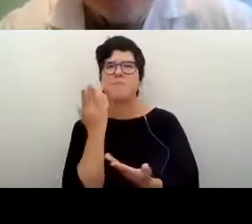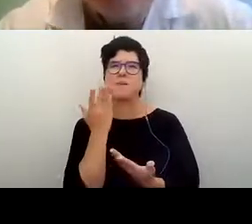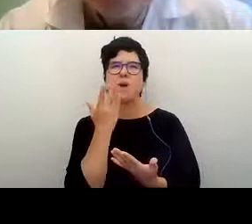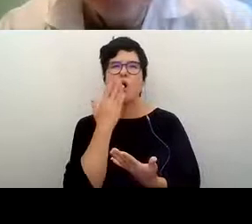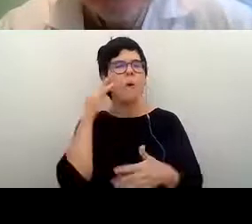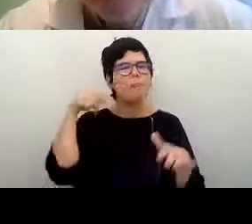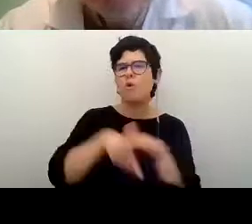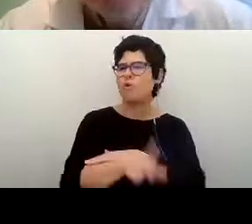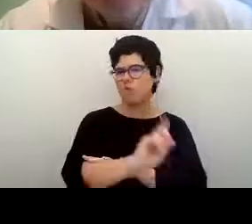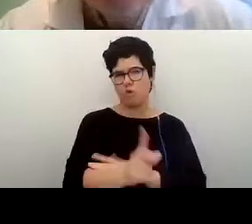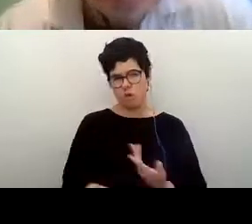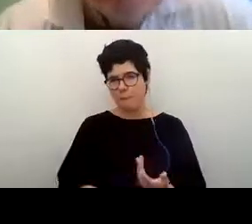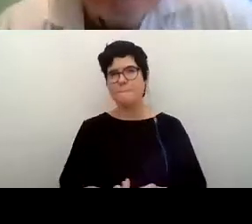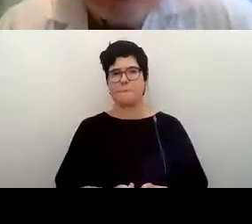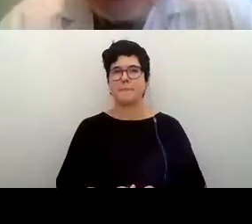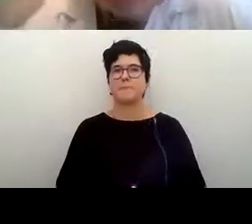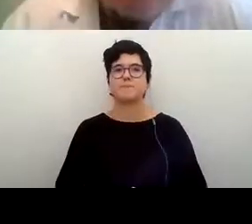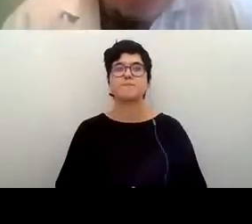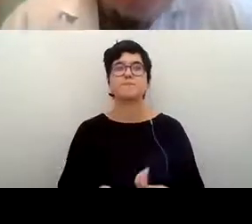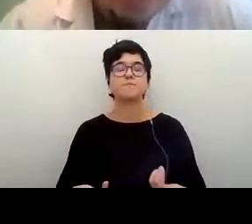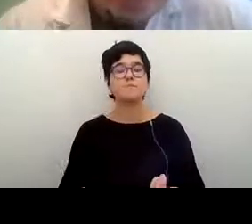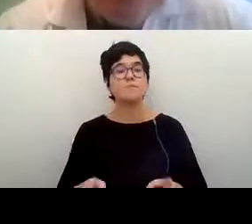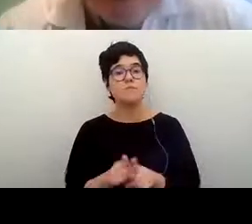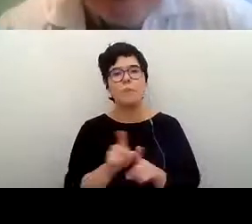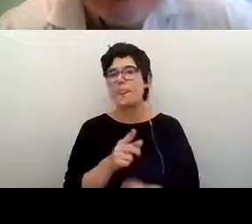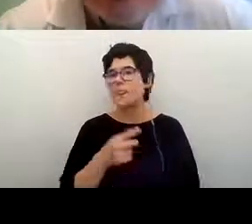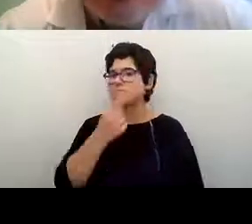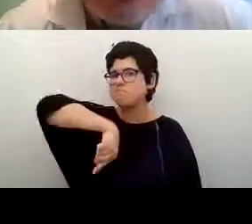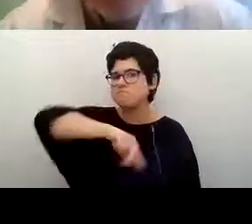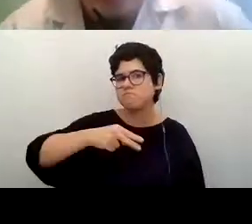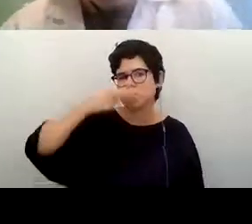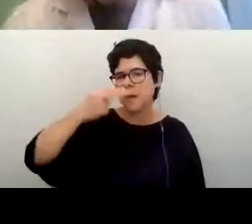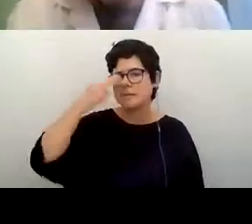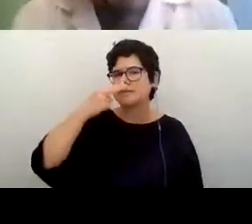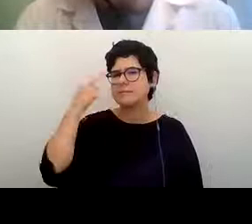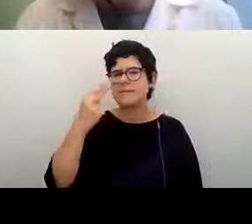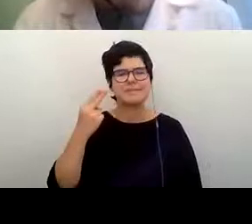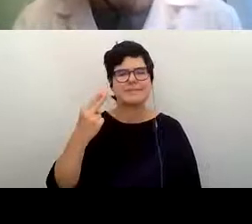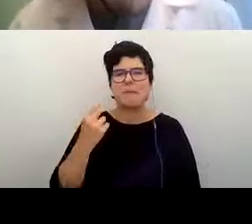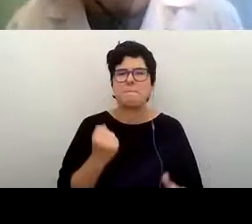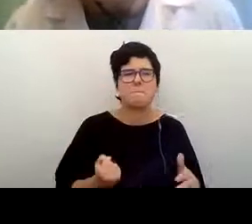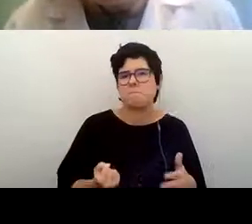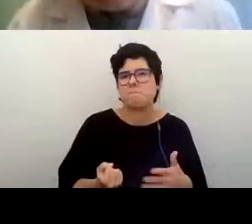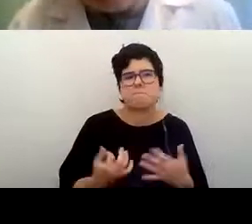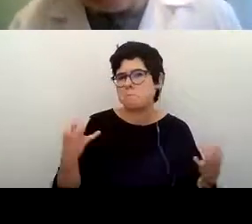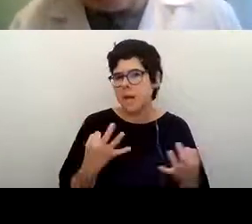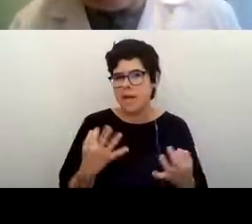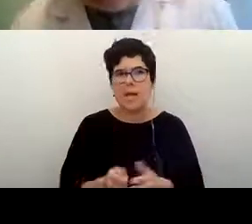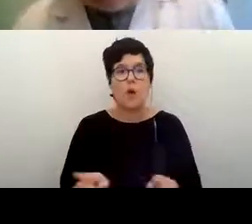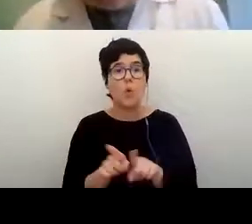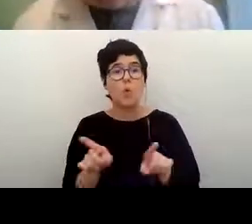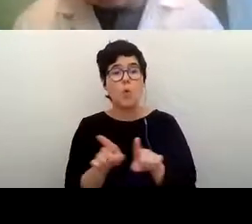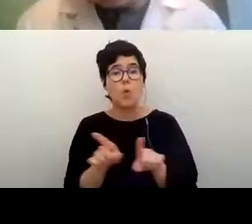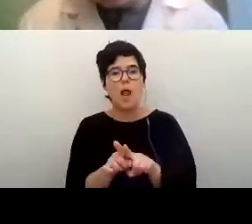Por lo tanto, nuestro interés máximo sería, o la manera quizás más sencilla de